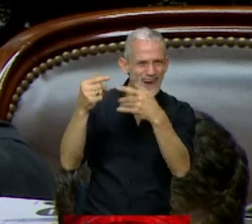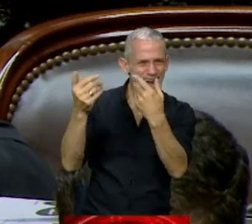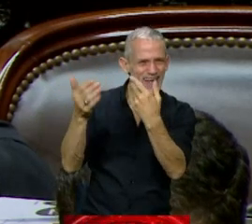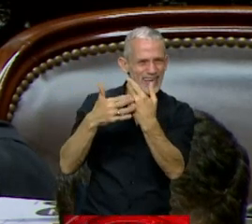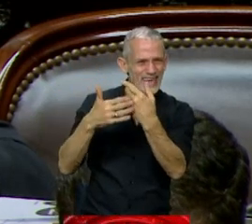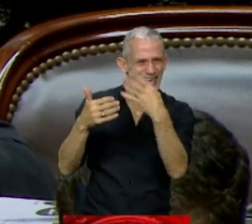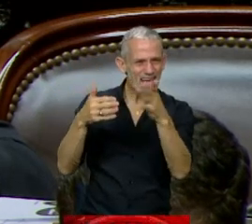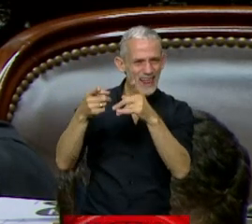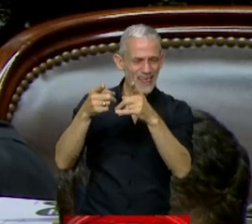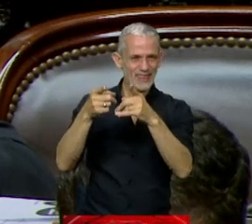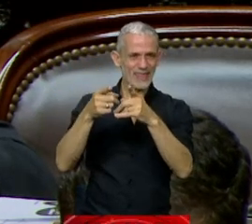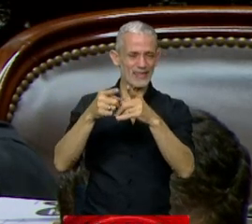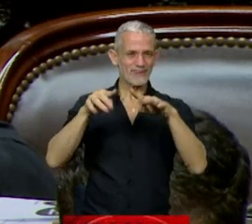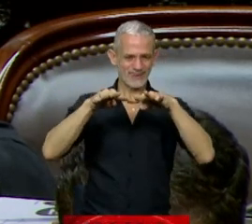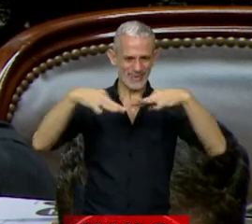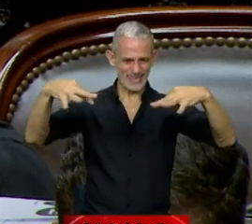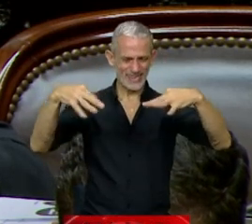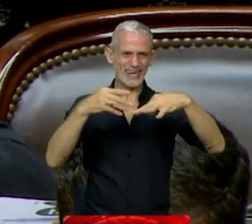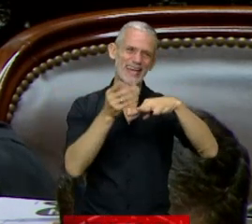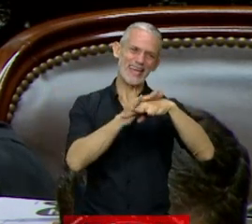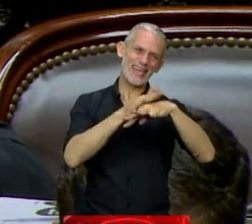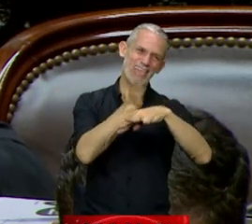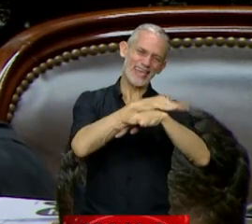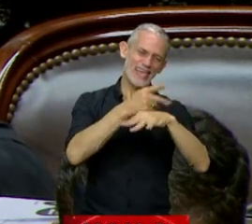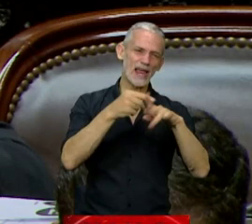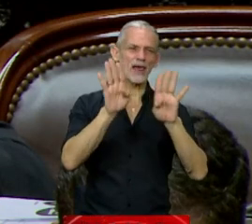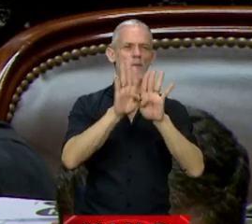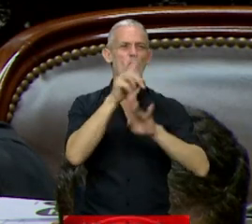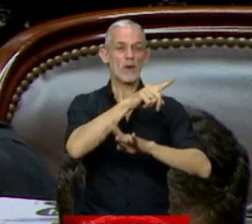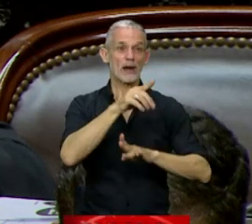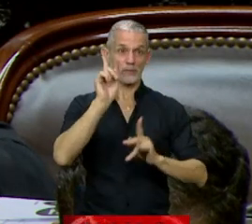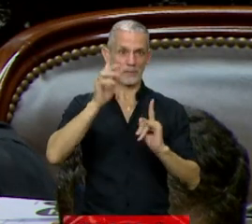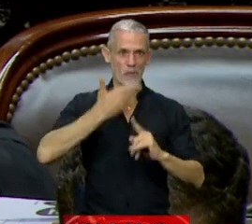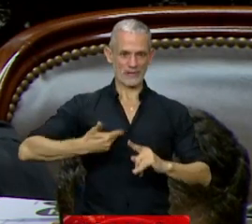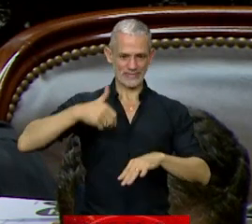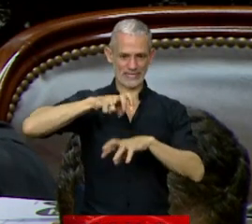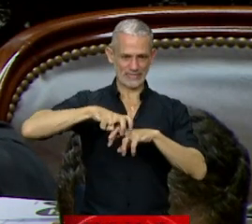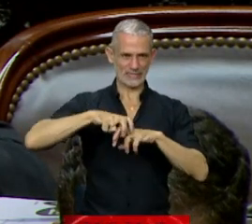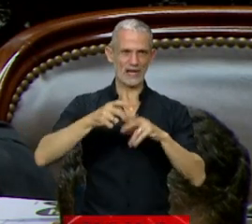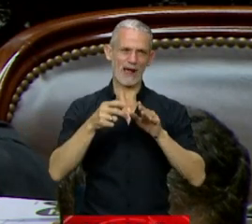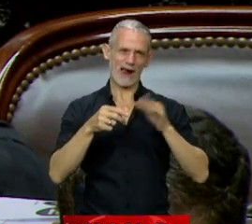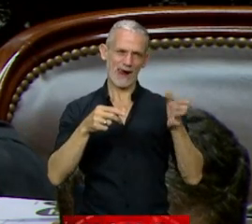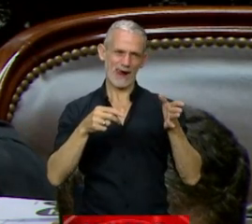izquierda del hemiciclo, mirando desde donde está usted para acá,